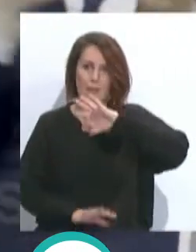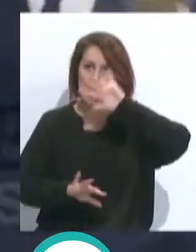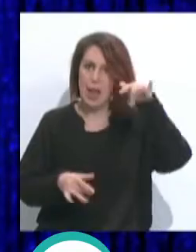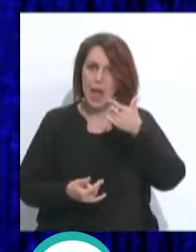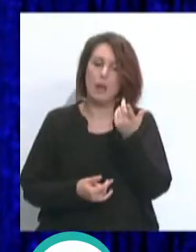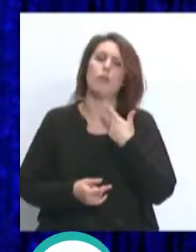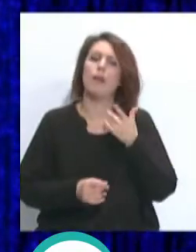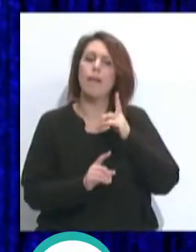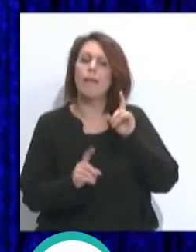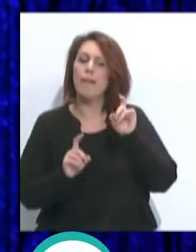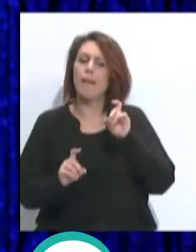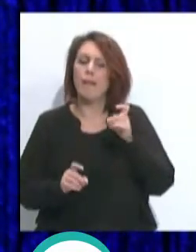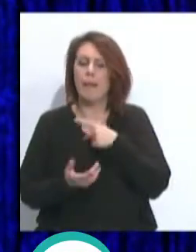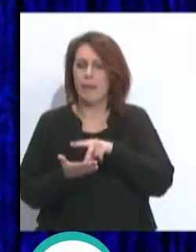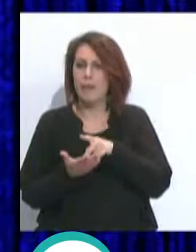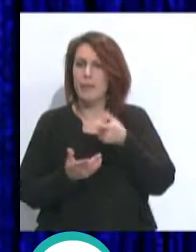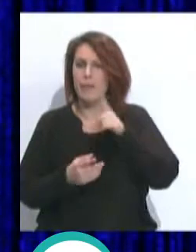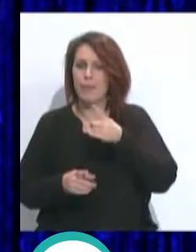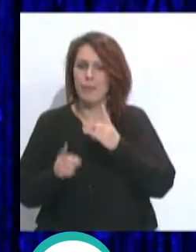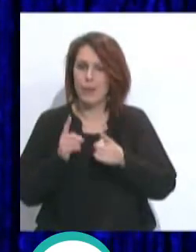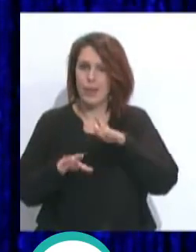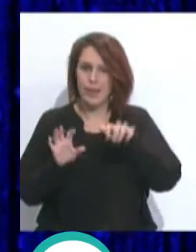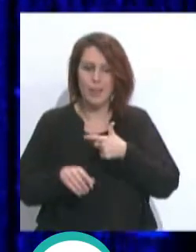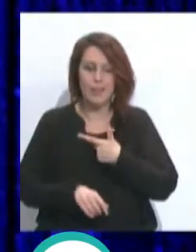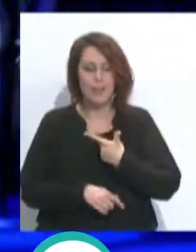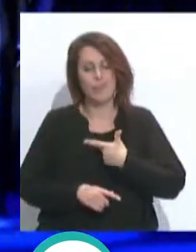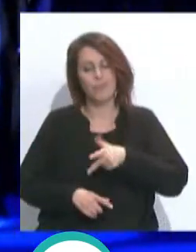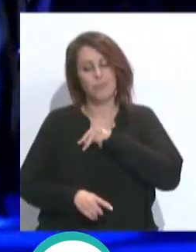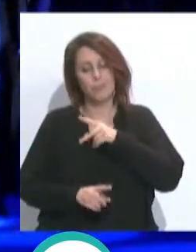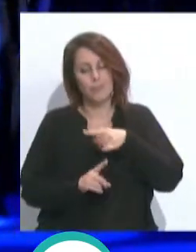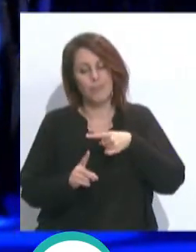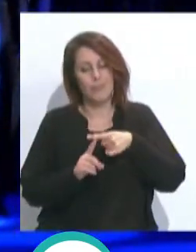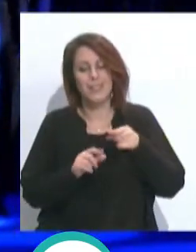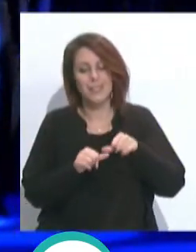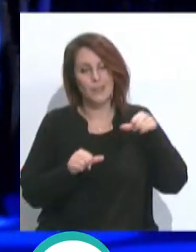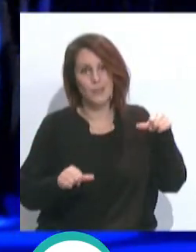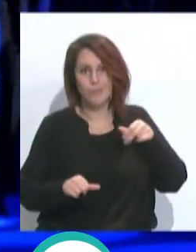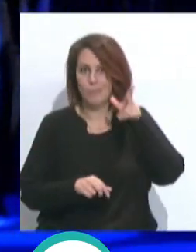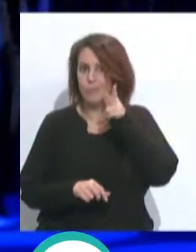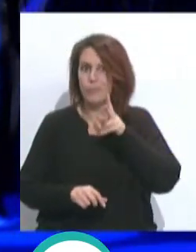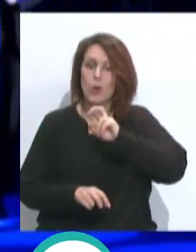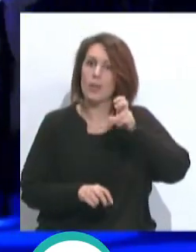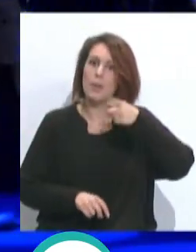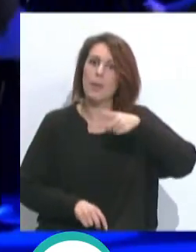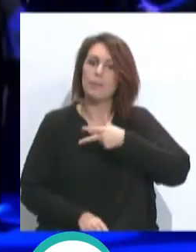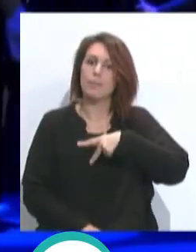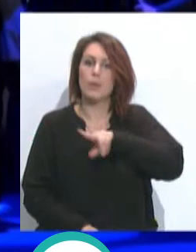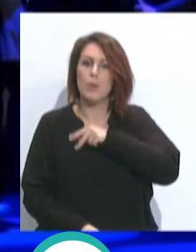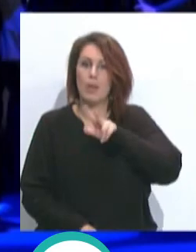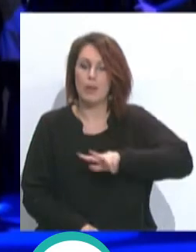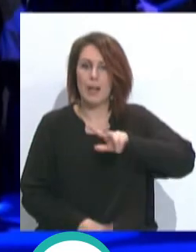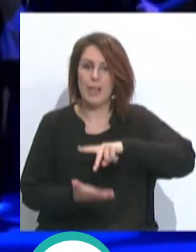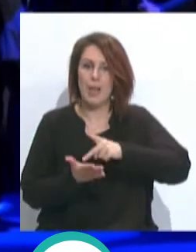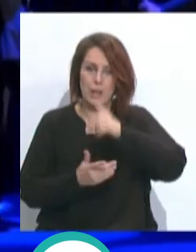bailaora, coreógrafa y directora gaditana suma esta prestigiosa distinción a su exitosa trayectoria, junto a otras como el Premio Nacional de Danza